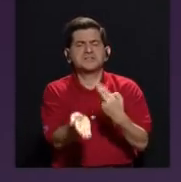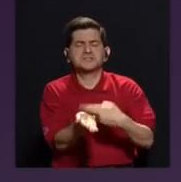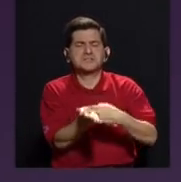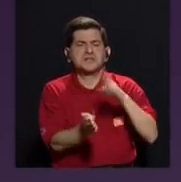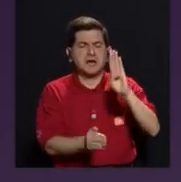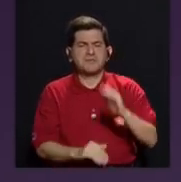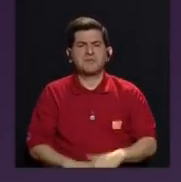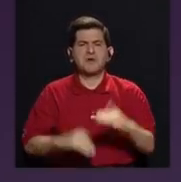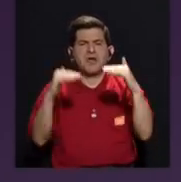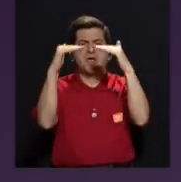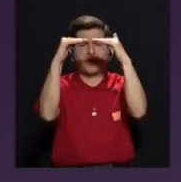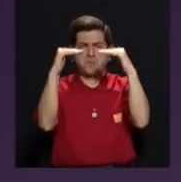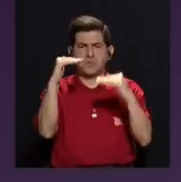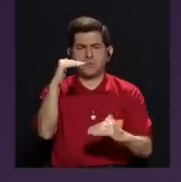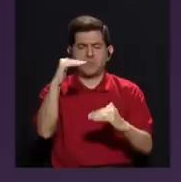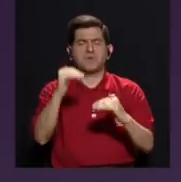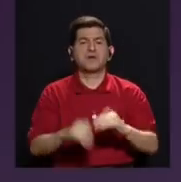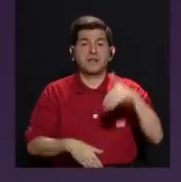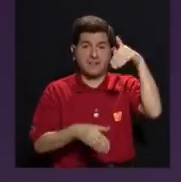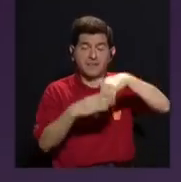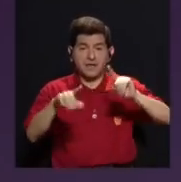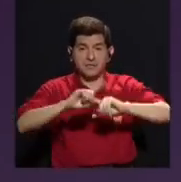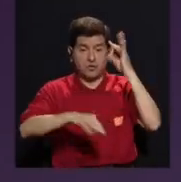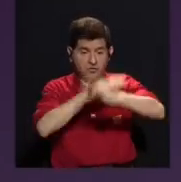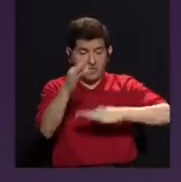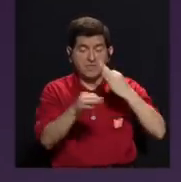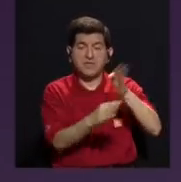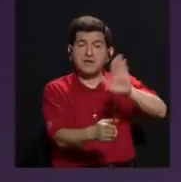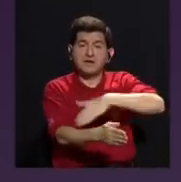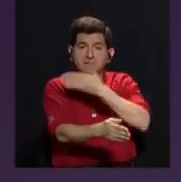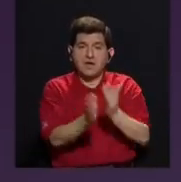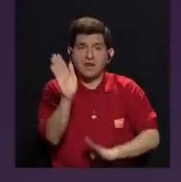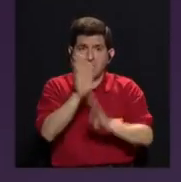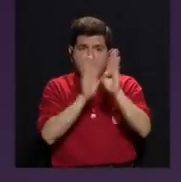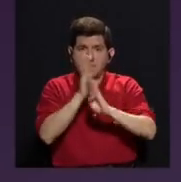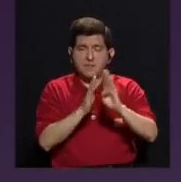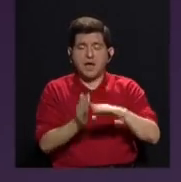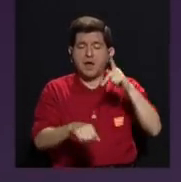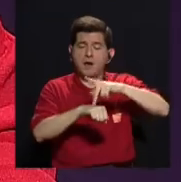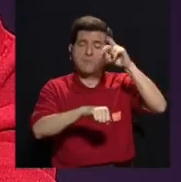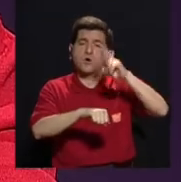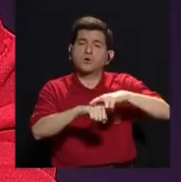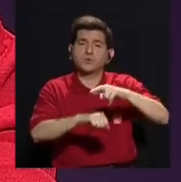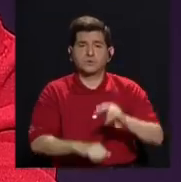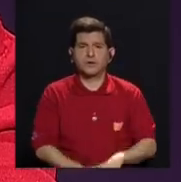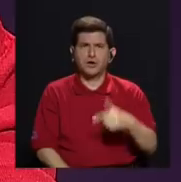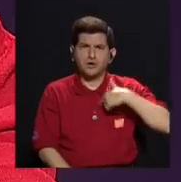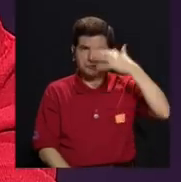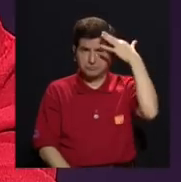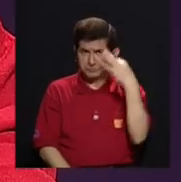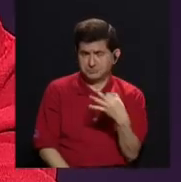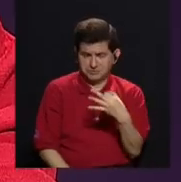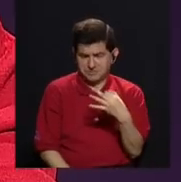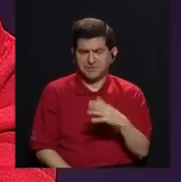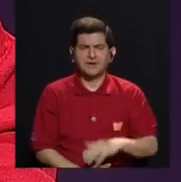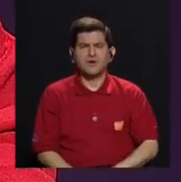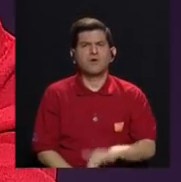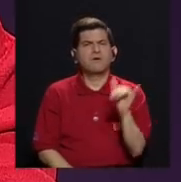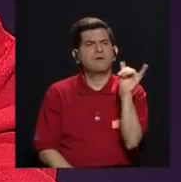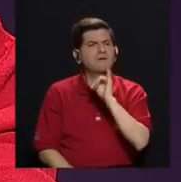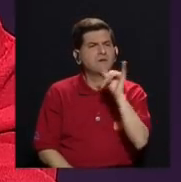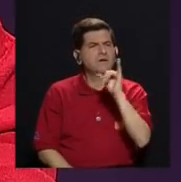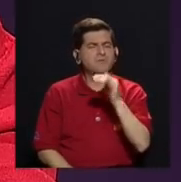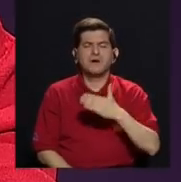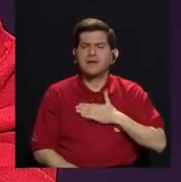una jerarquía mucho menor dentro de otros tipos de música que se desarrollan en puerto rico así que me parece que también